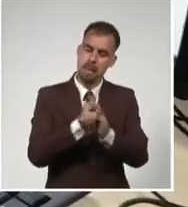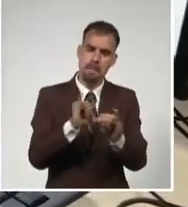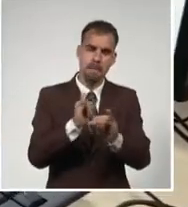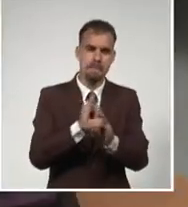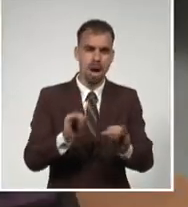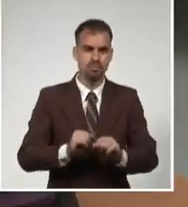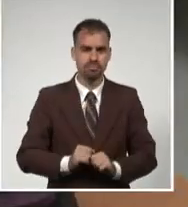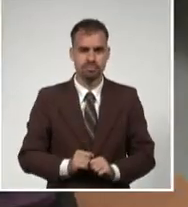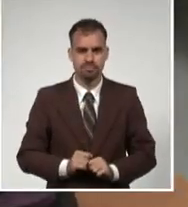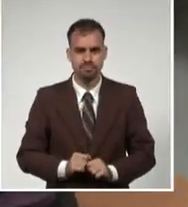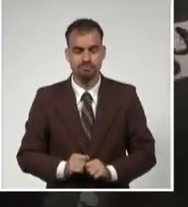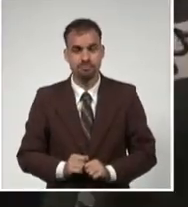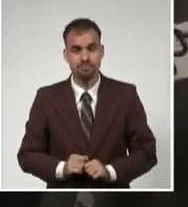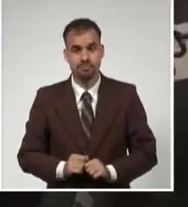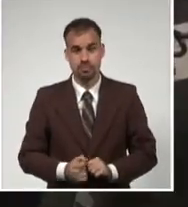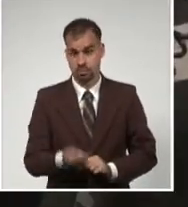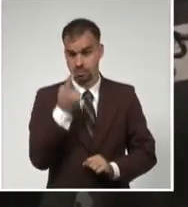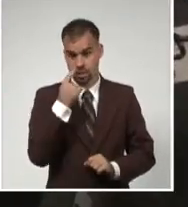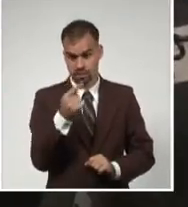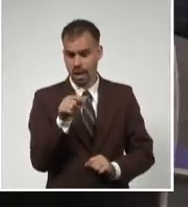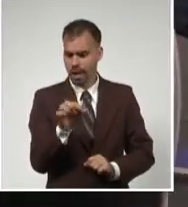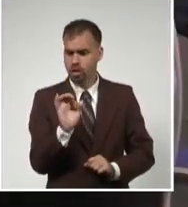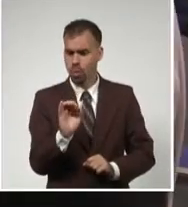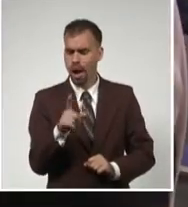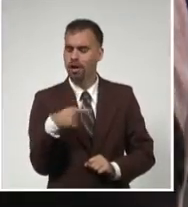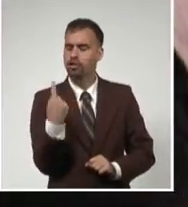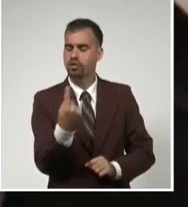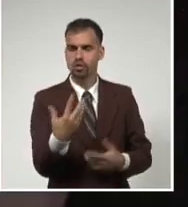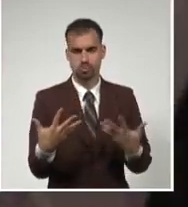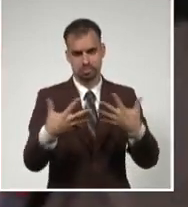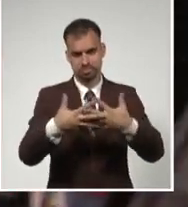encuentro con la verdad. Un encuentro con nosotros